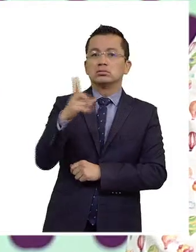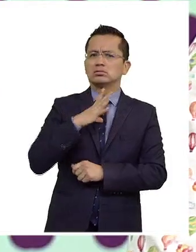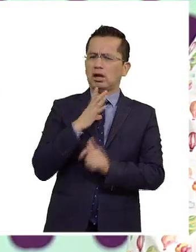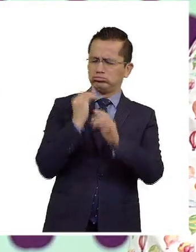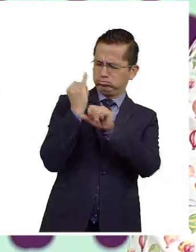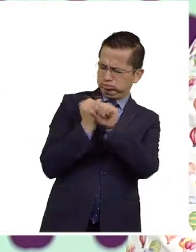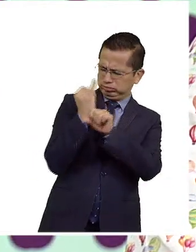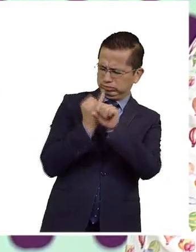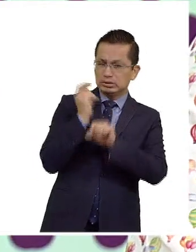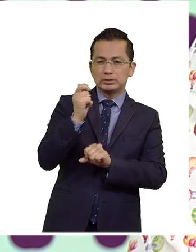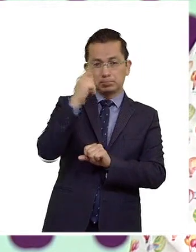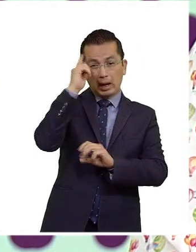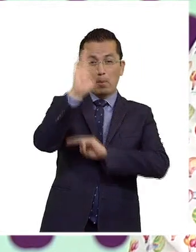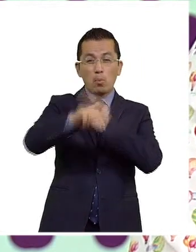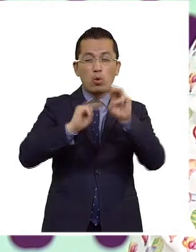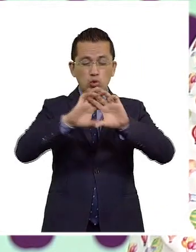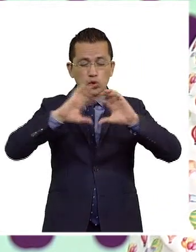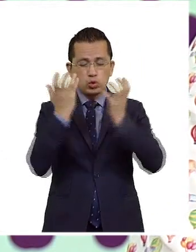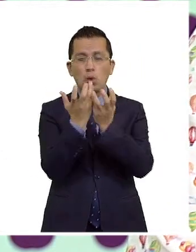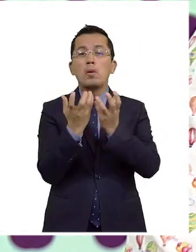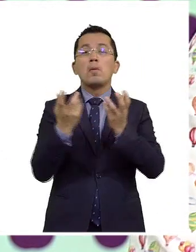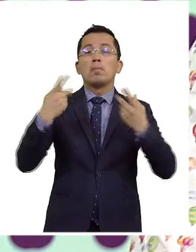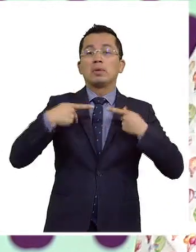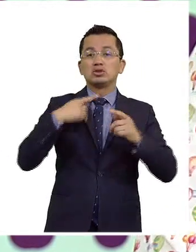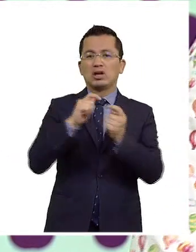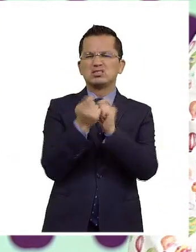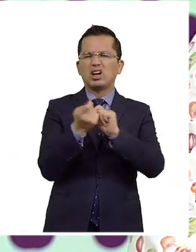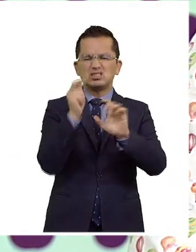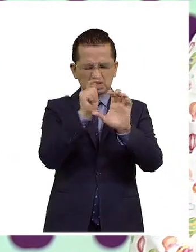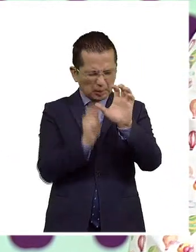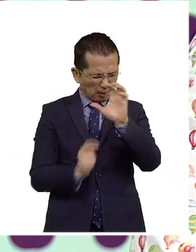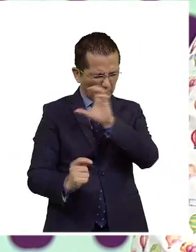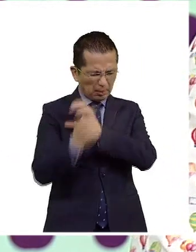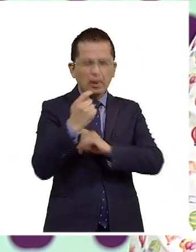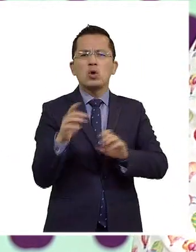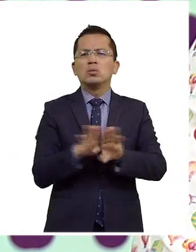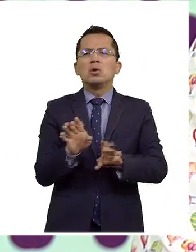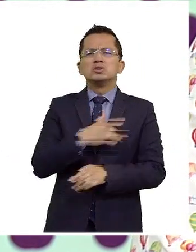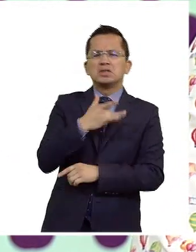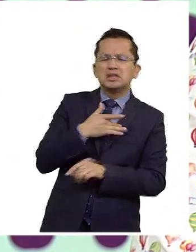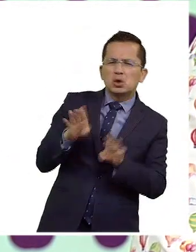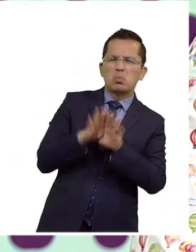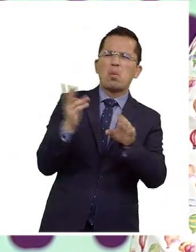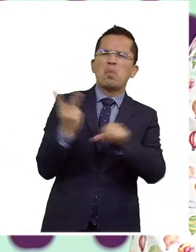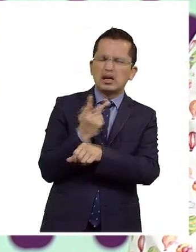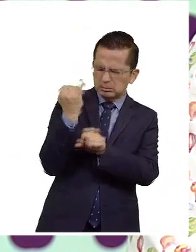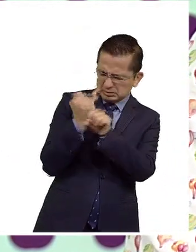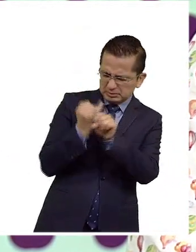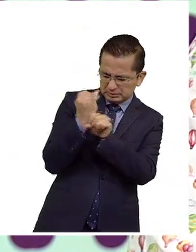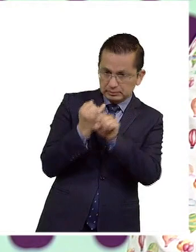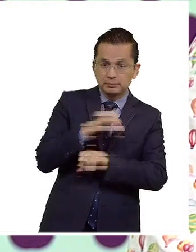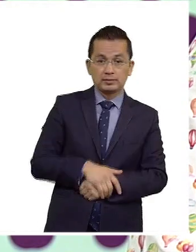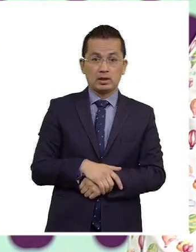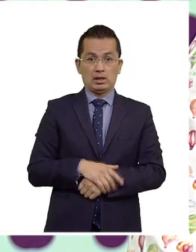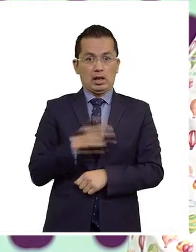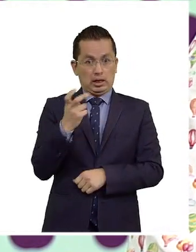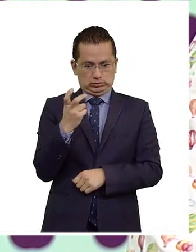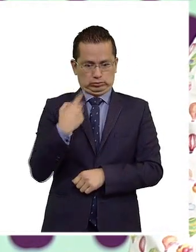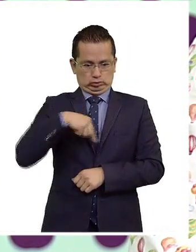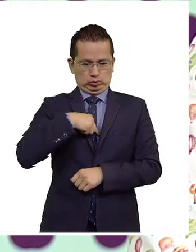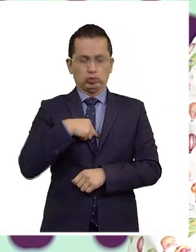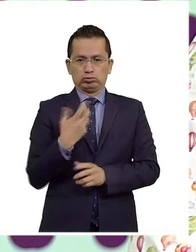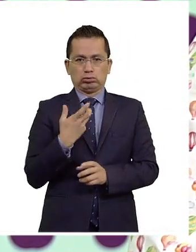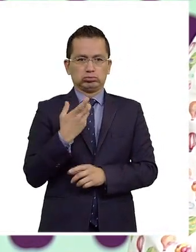personas trans en todo el mundo. Sí. Y pues los legisladores entonces estamos para reconocer una realidad social, estamos